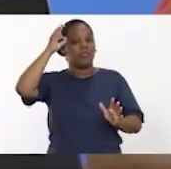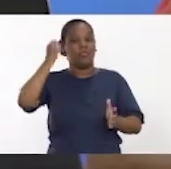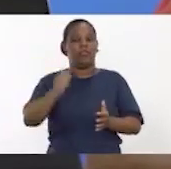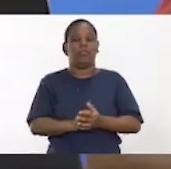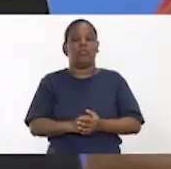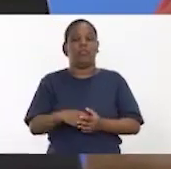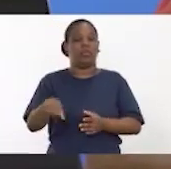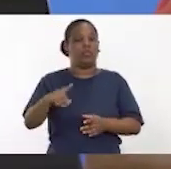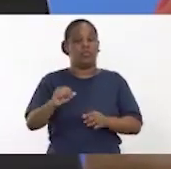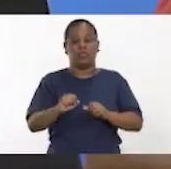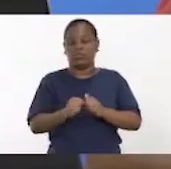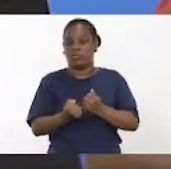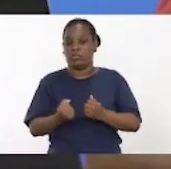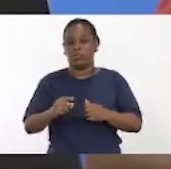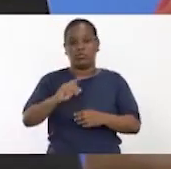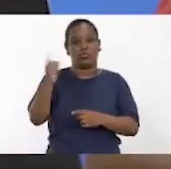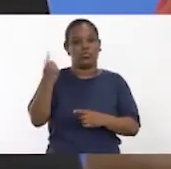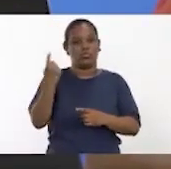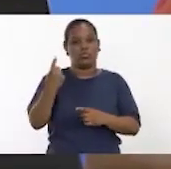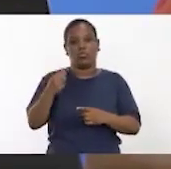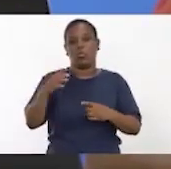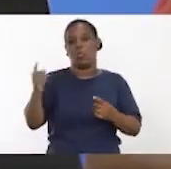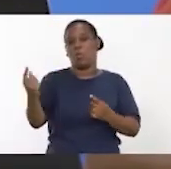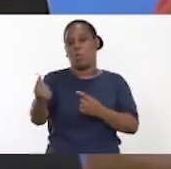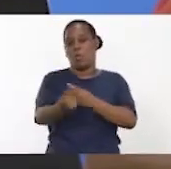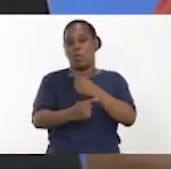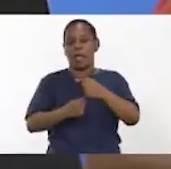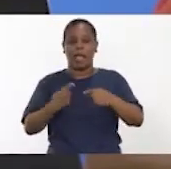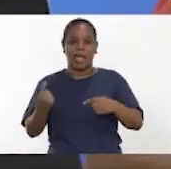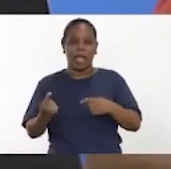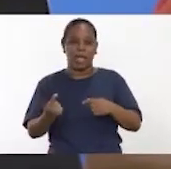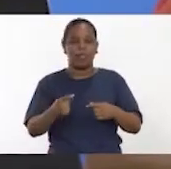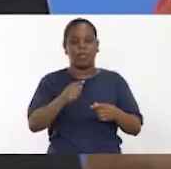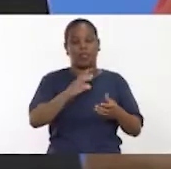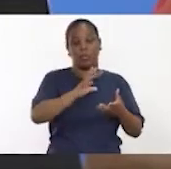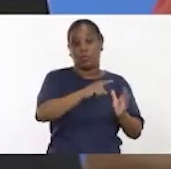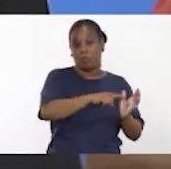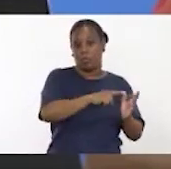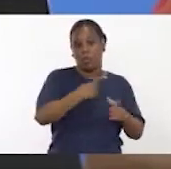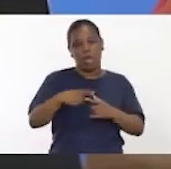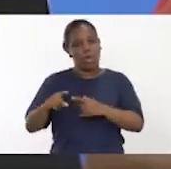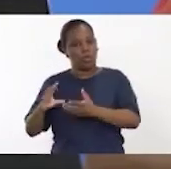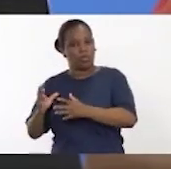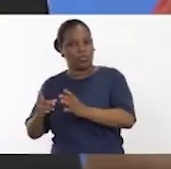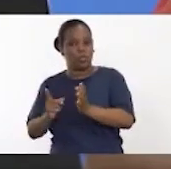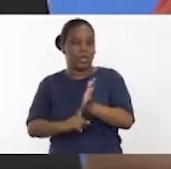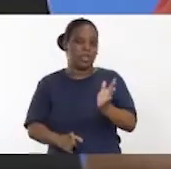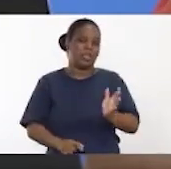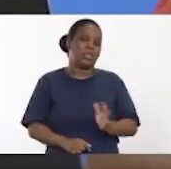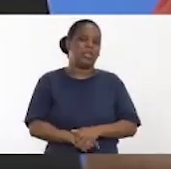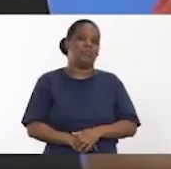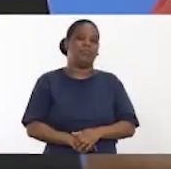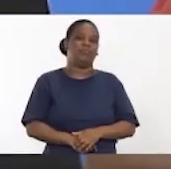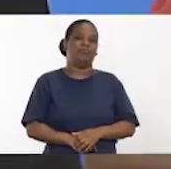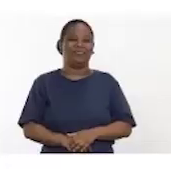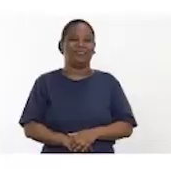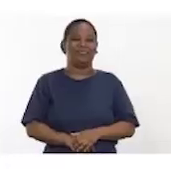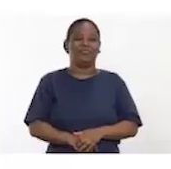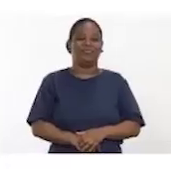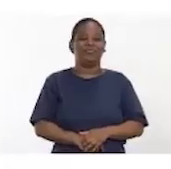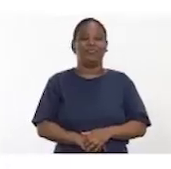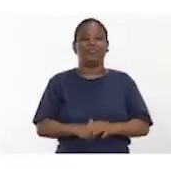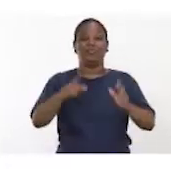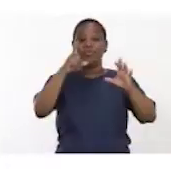ni se crea ni se destruye. Solo se transforma de un tipo a otro tipo de energía.